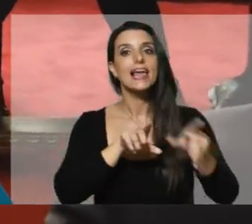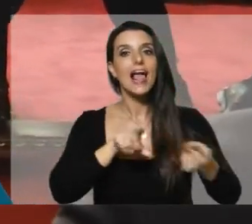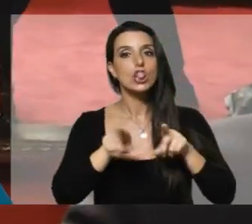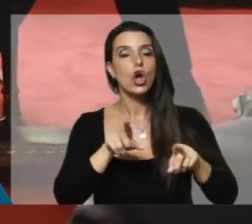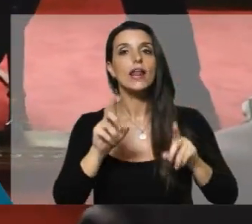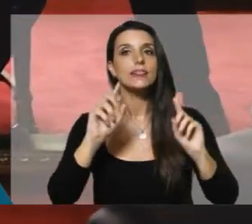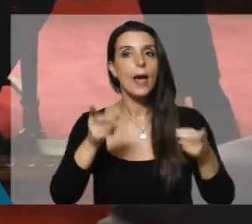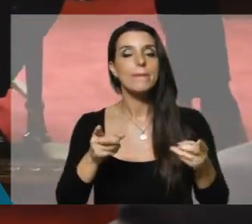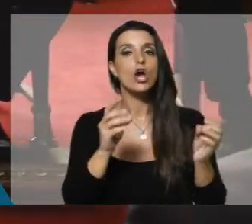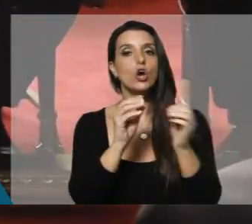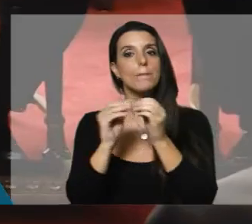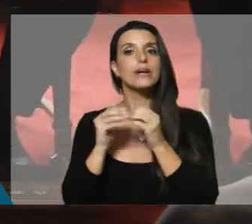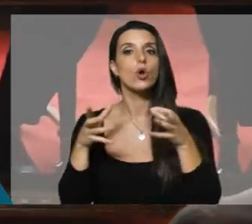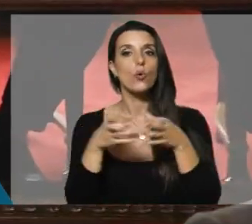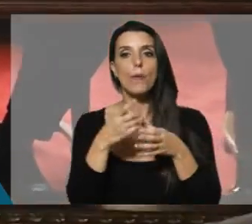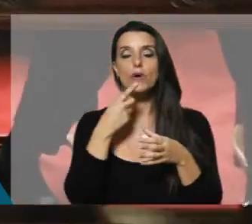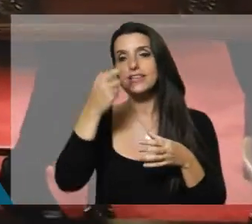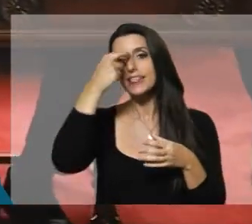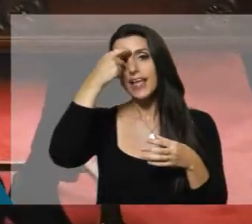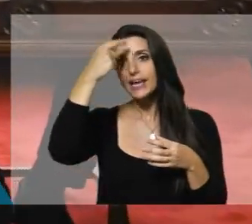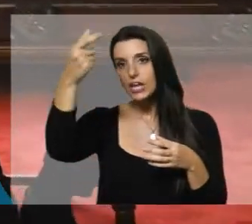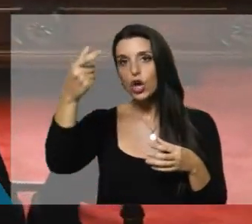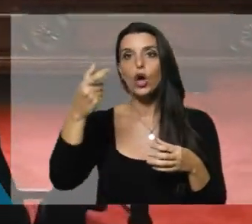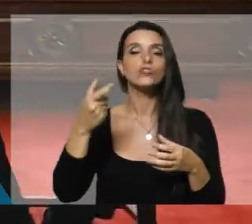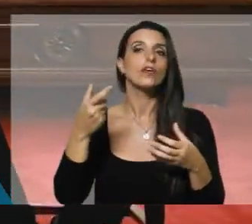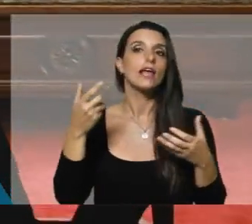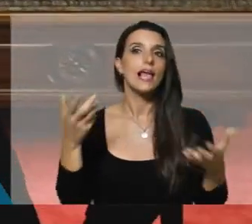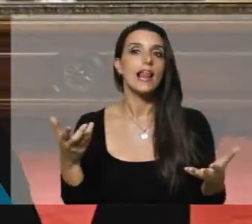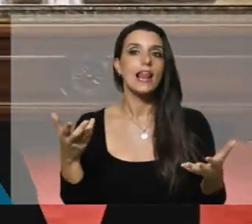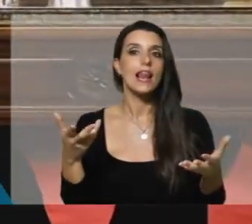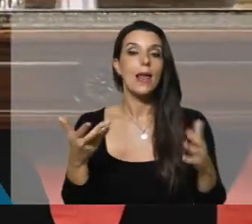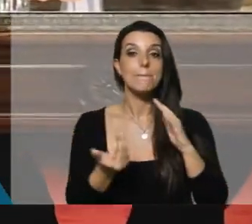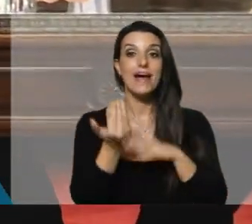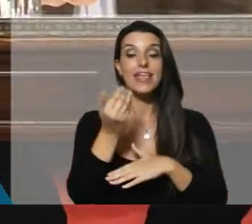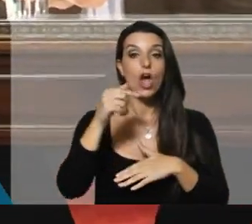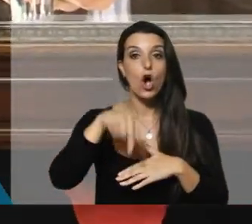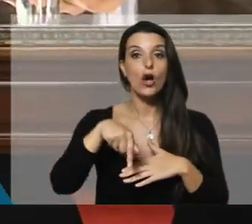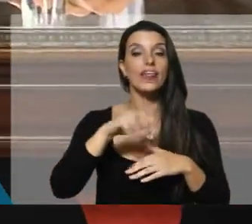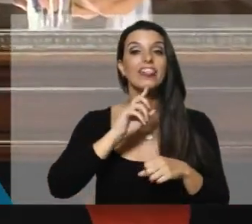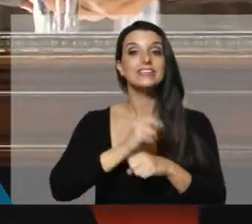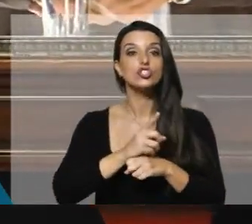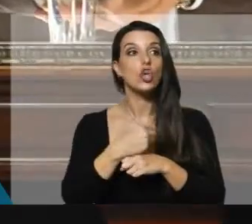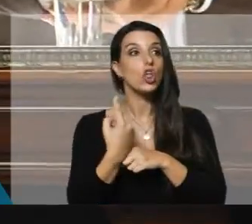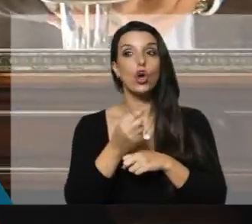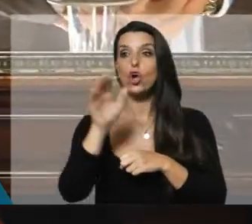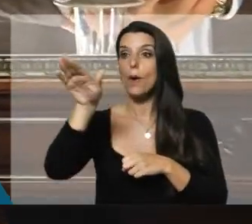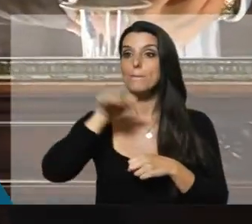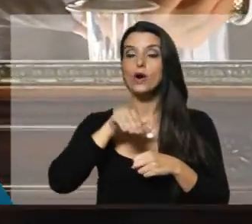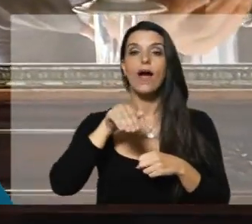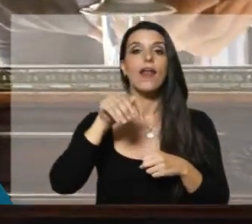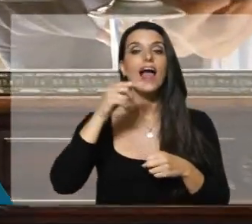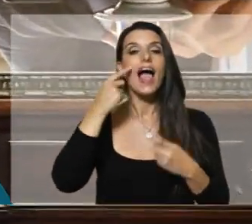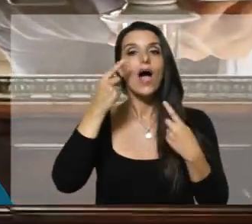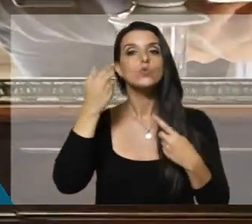acompañan también, compañeros de partido, técnicos. En la mañana de hoy hemos decidido convocar, aquí nos ven, a